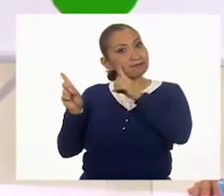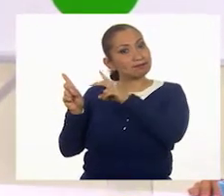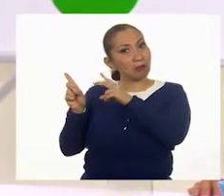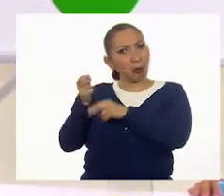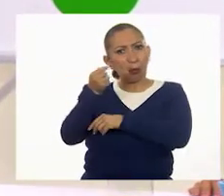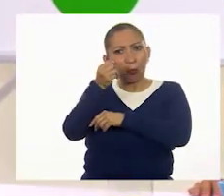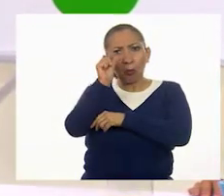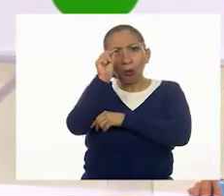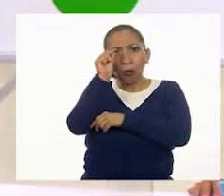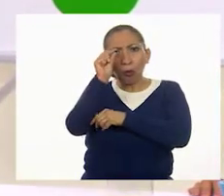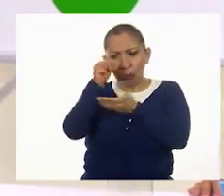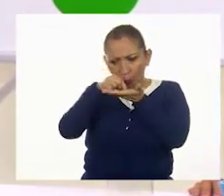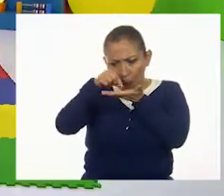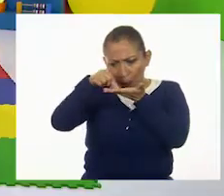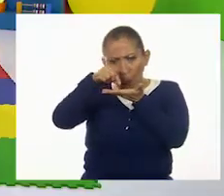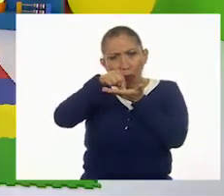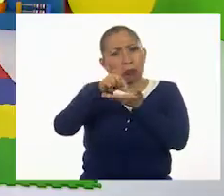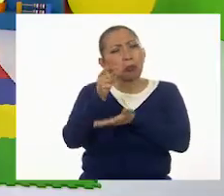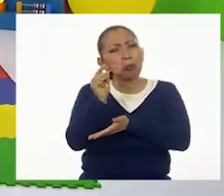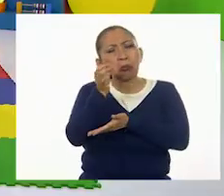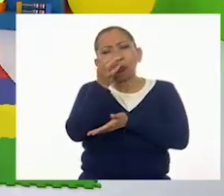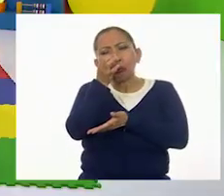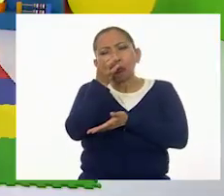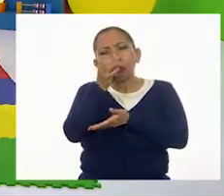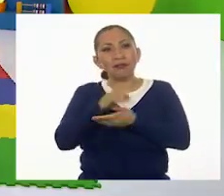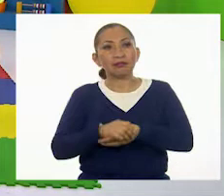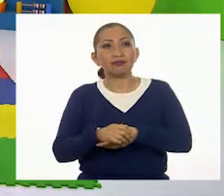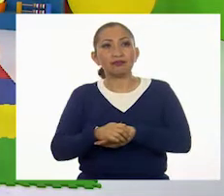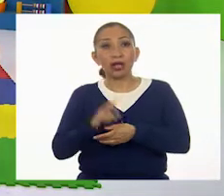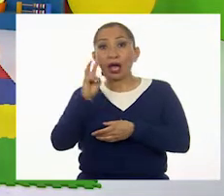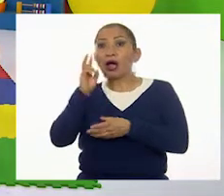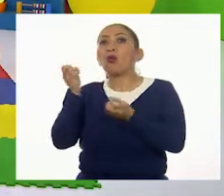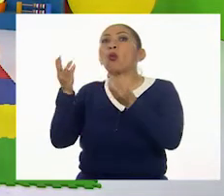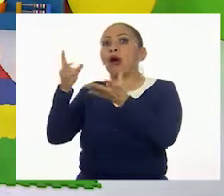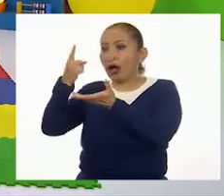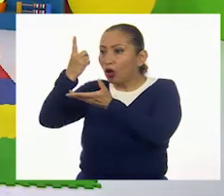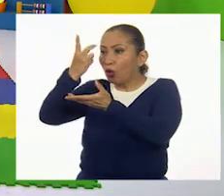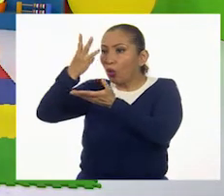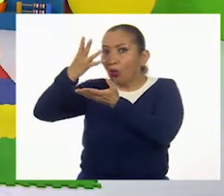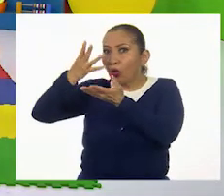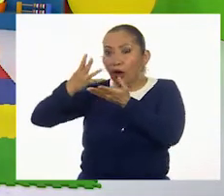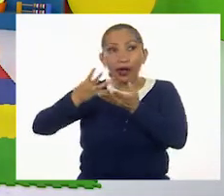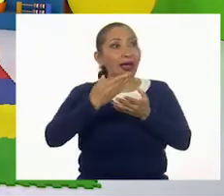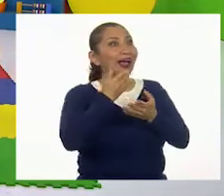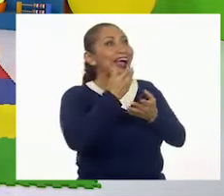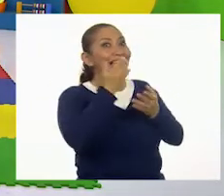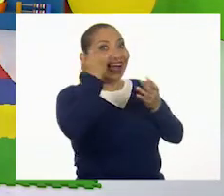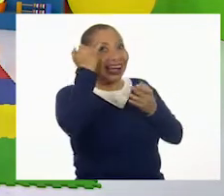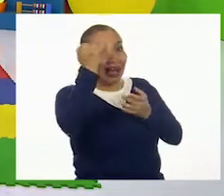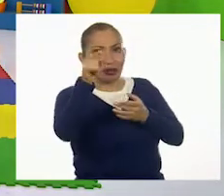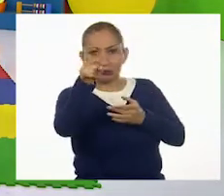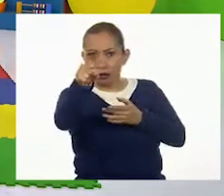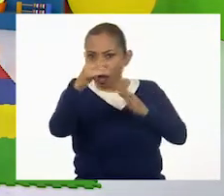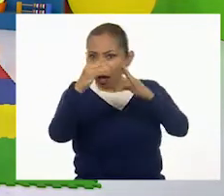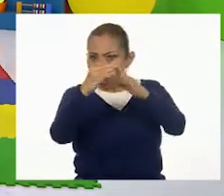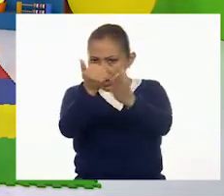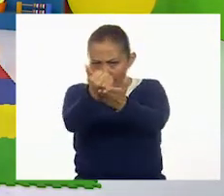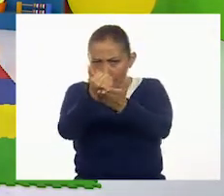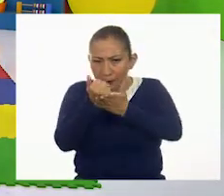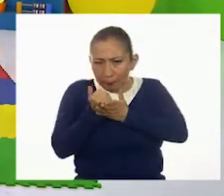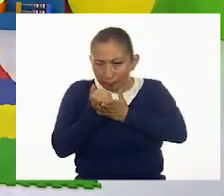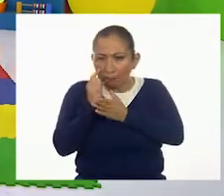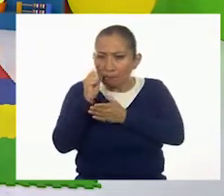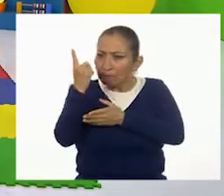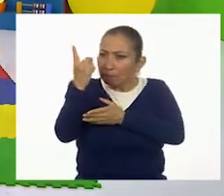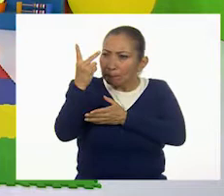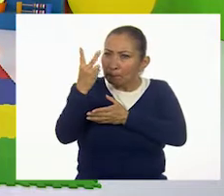tiene pocos botones. ¿Qué te parece si los contamos? ¡Es una excelente idea! En casa, ayúdenos a